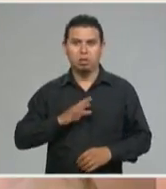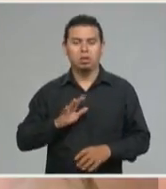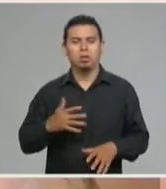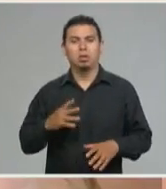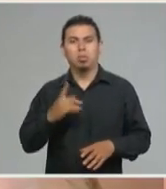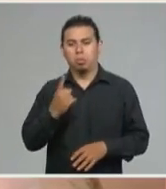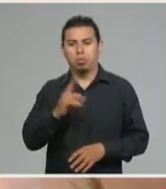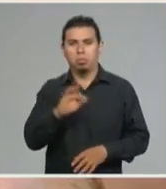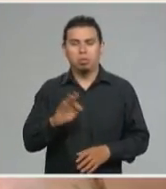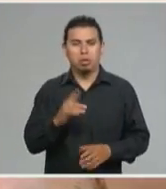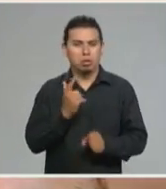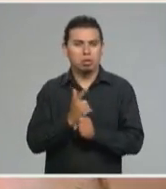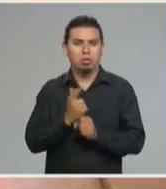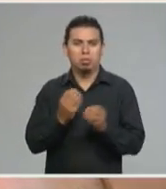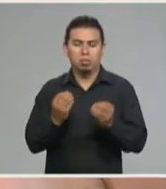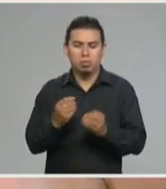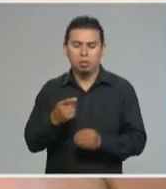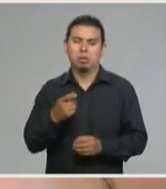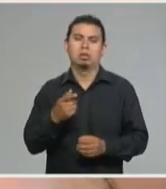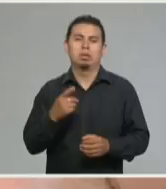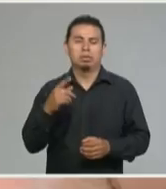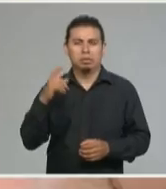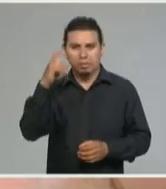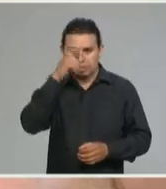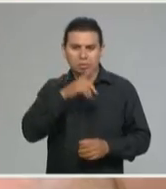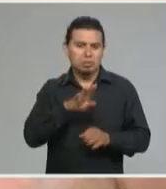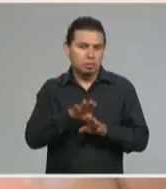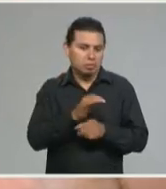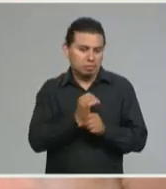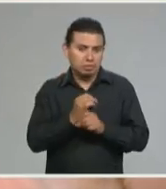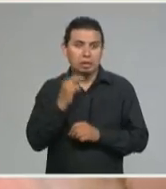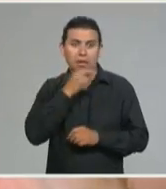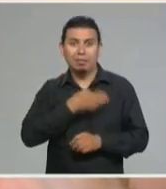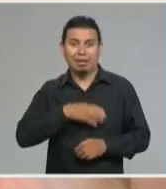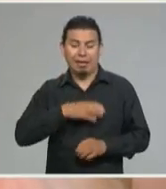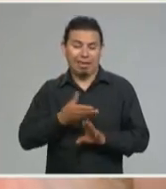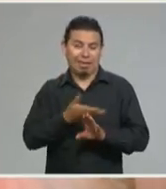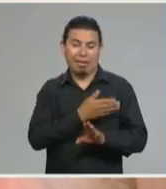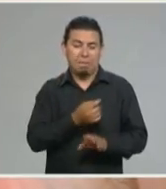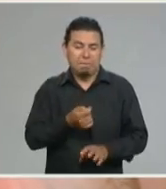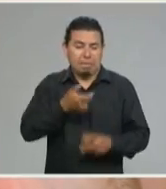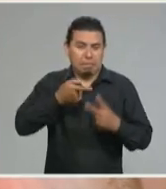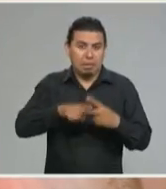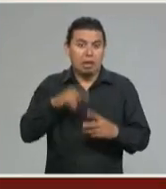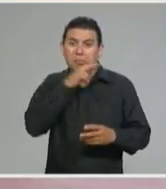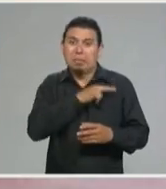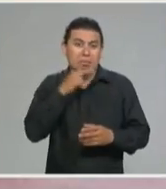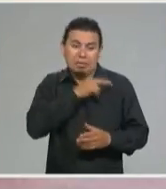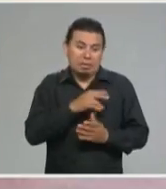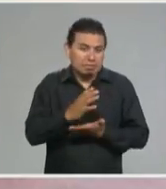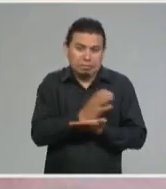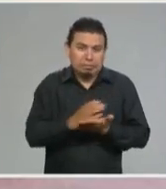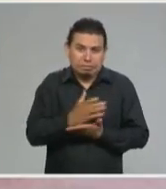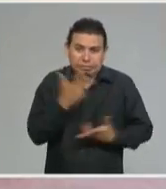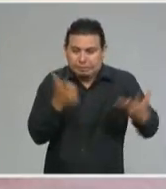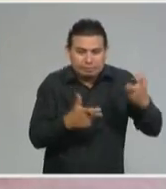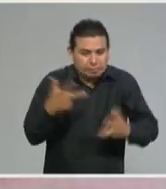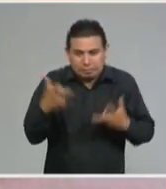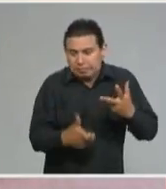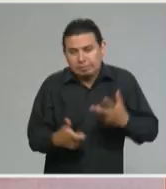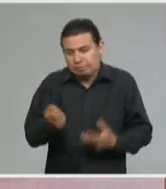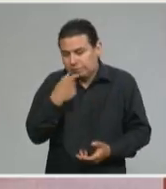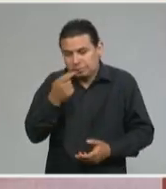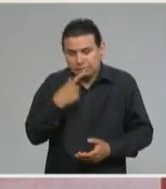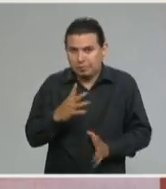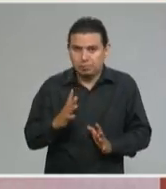al encontrar o diagnosticar en forma temprana este cáncer, podemos llegar a curarlo. Ahora, cuando mencionamos cabeza y